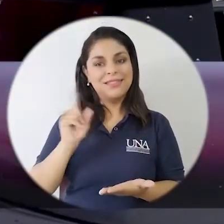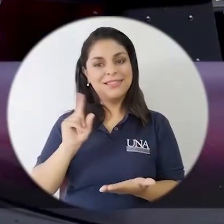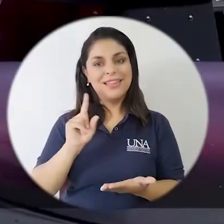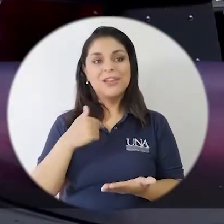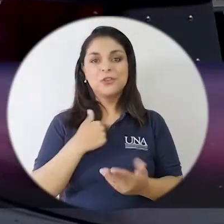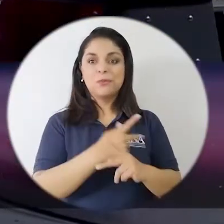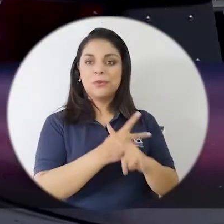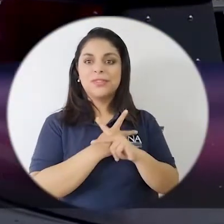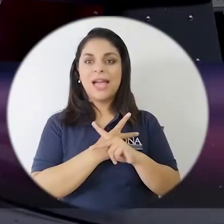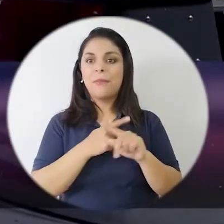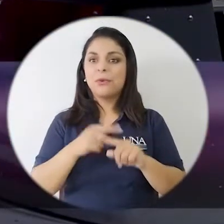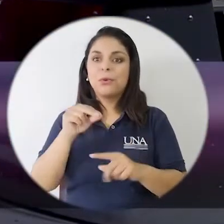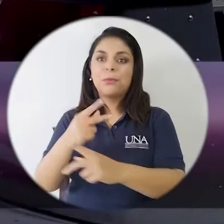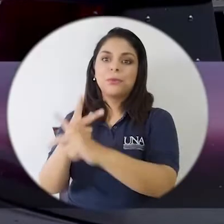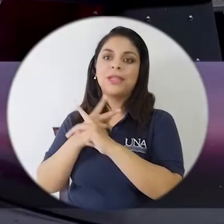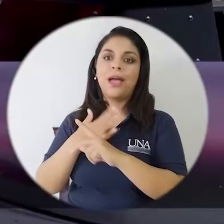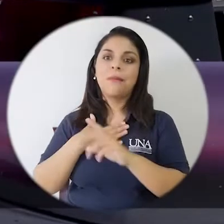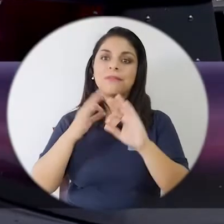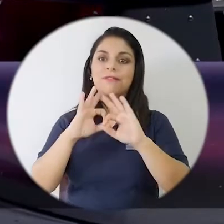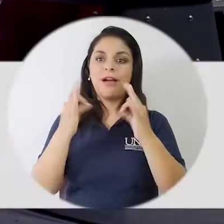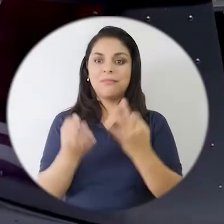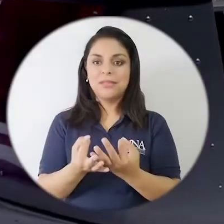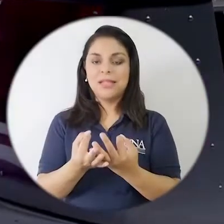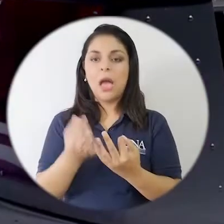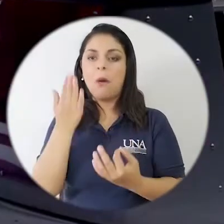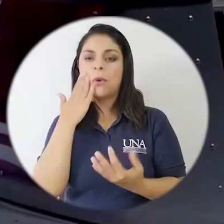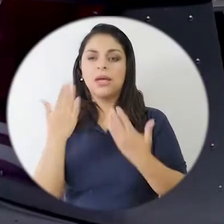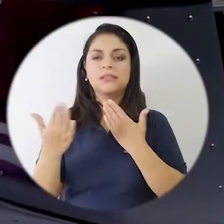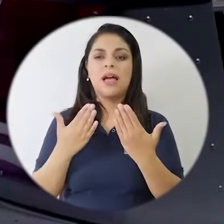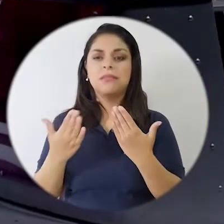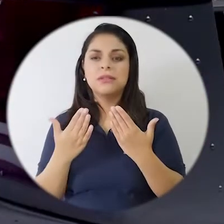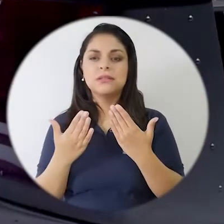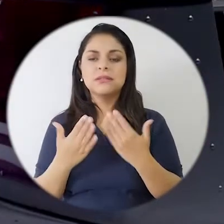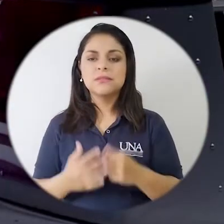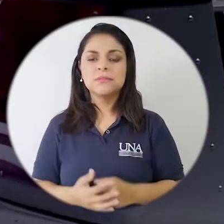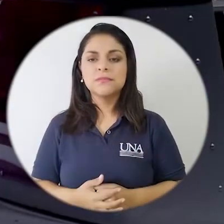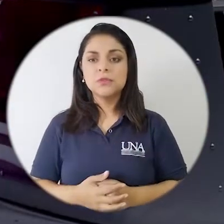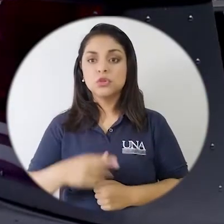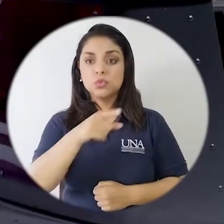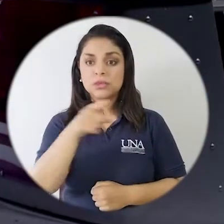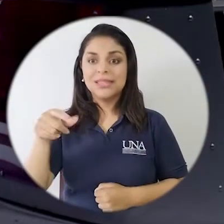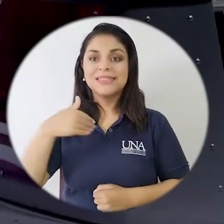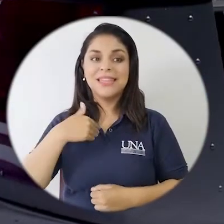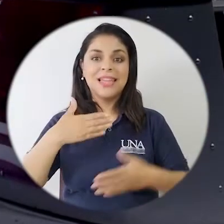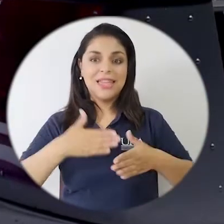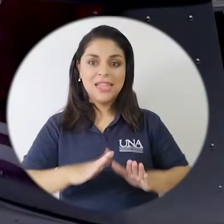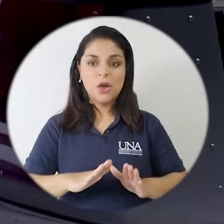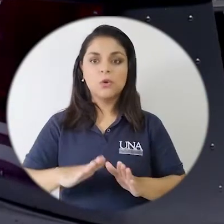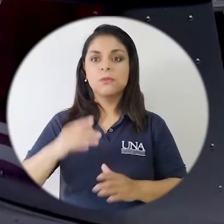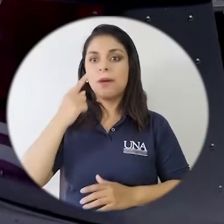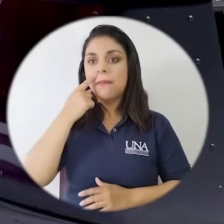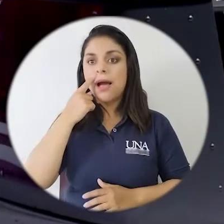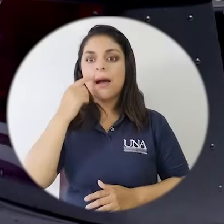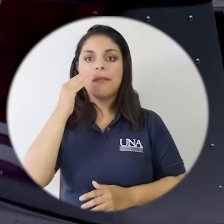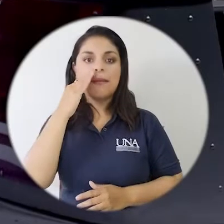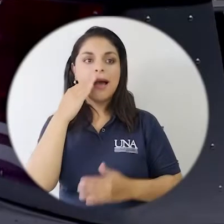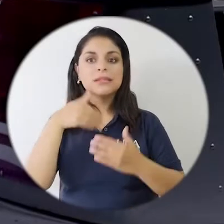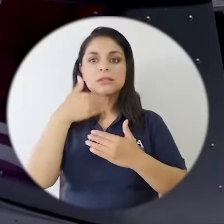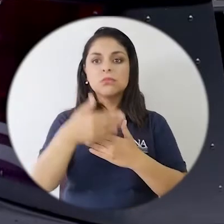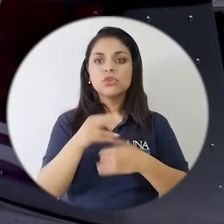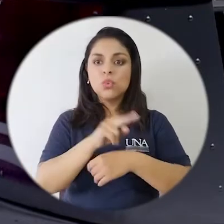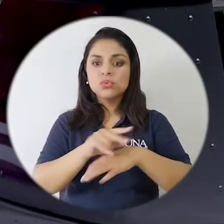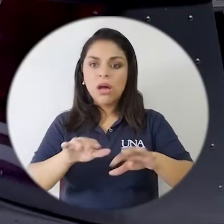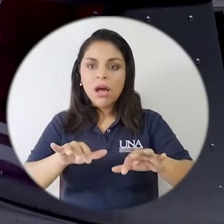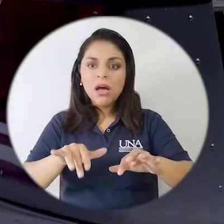no nos protejamos y también no protejamos a nuestra familia, porque ese equipo tal vez viene, no sé, los que tienen hijos, el hijo, el papá, todos a